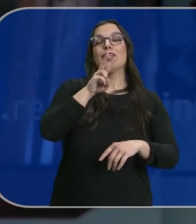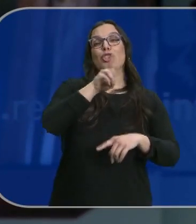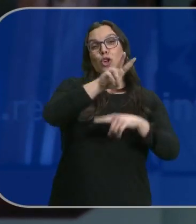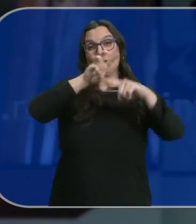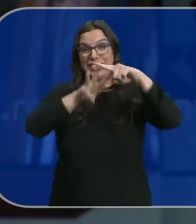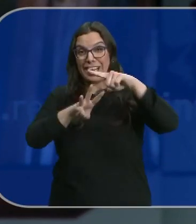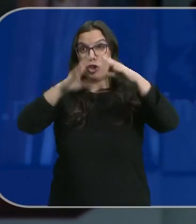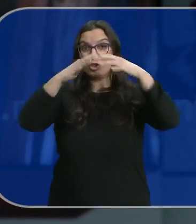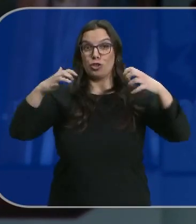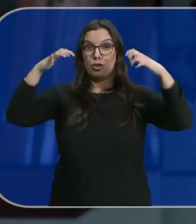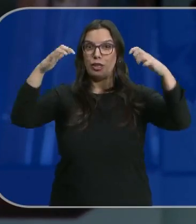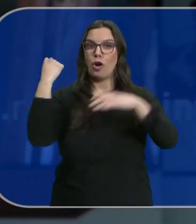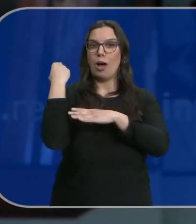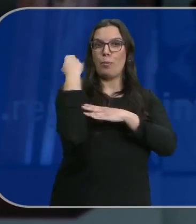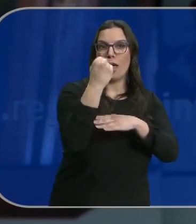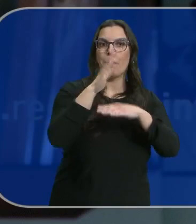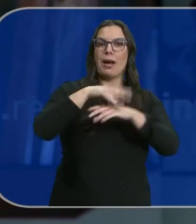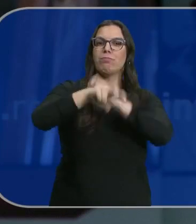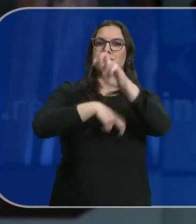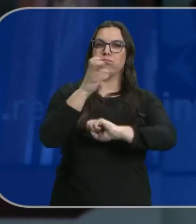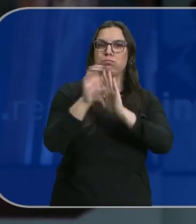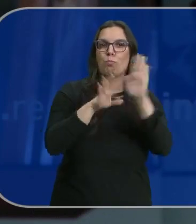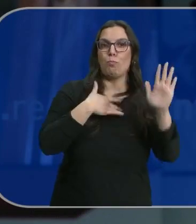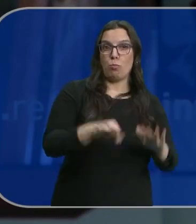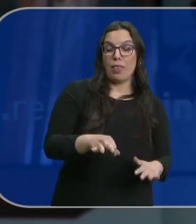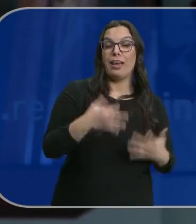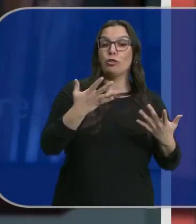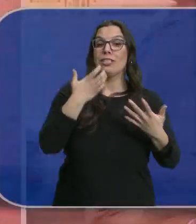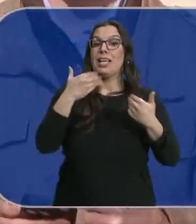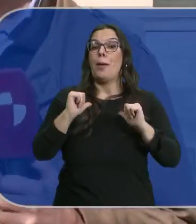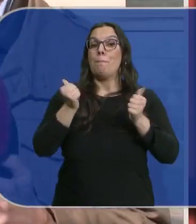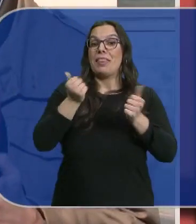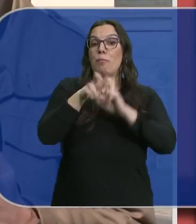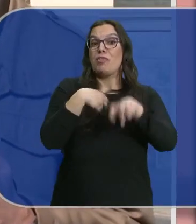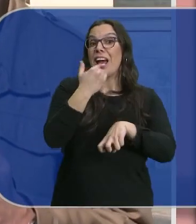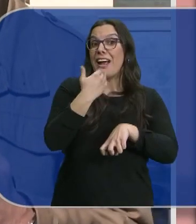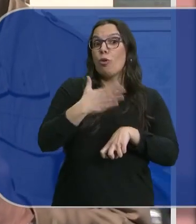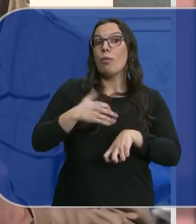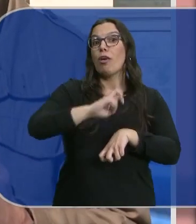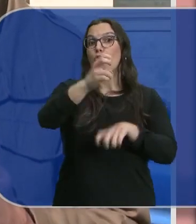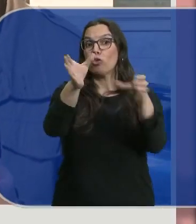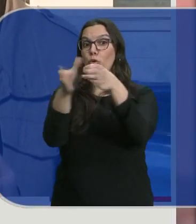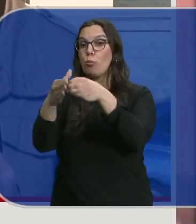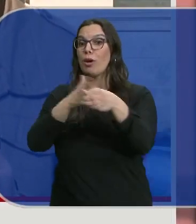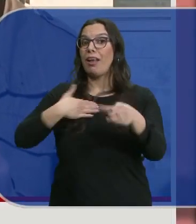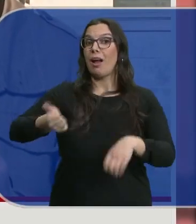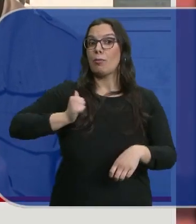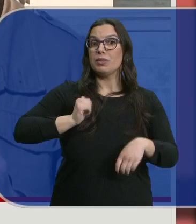En ese proceso, algunos partidos podrían intentar hacer otras modificaciones de la Carta Magna. Sergio García.